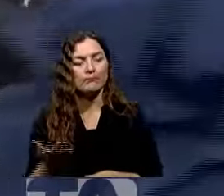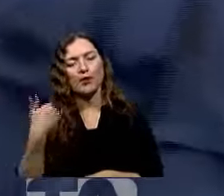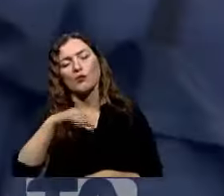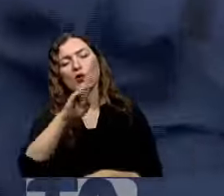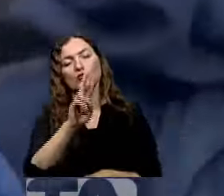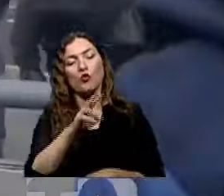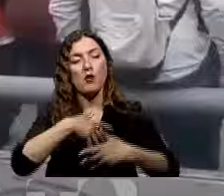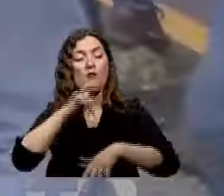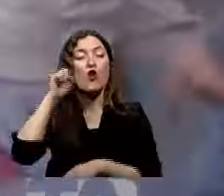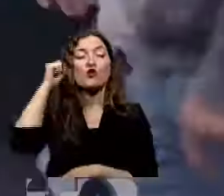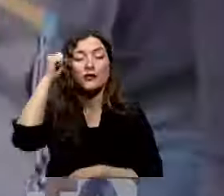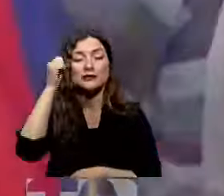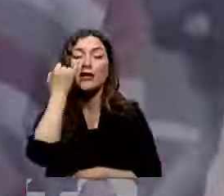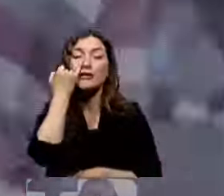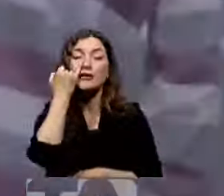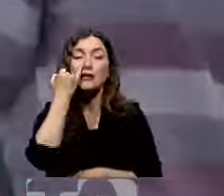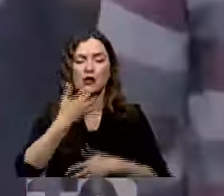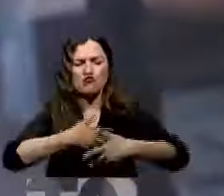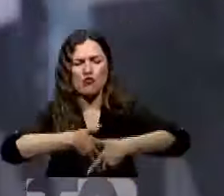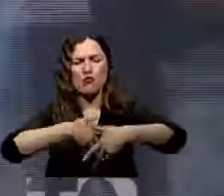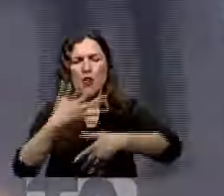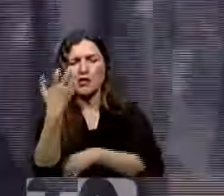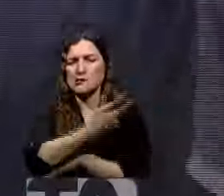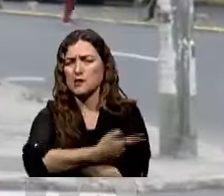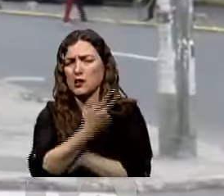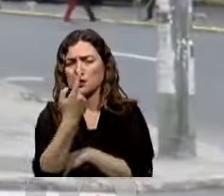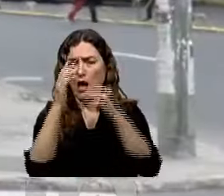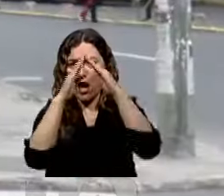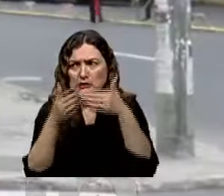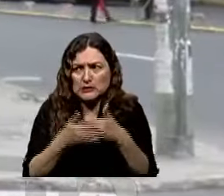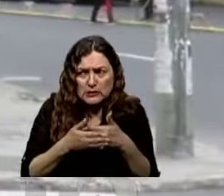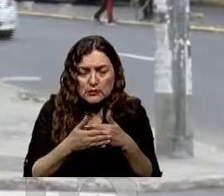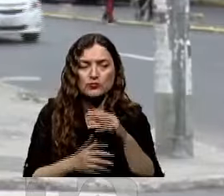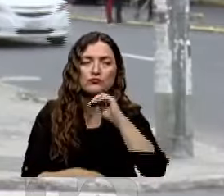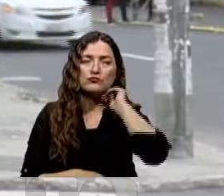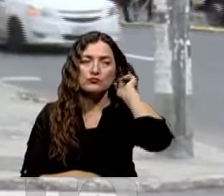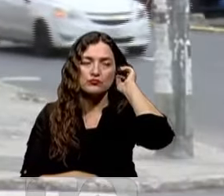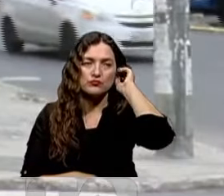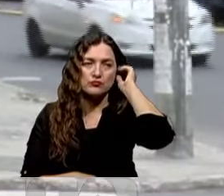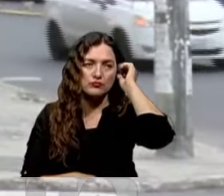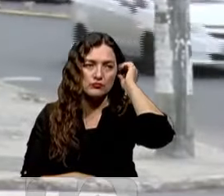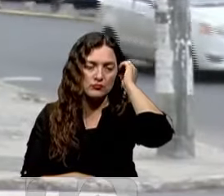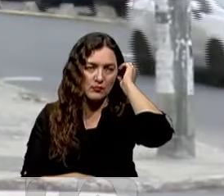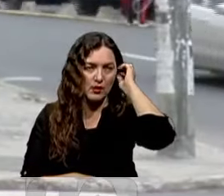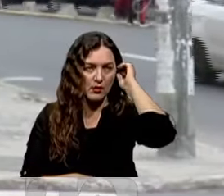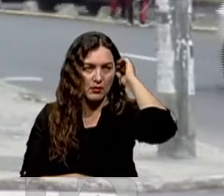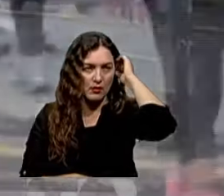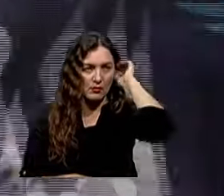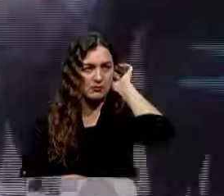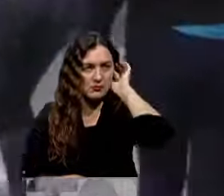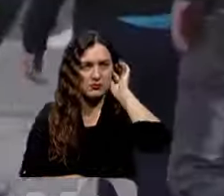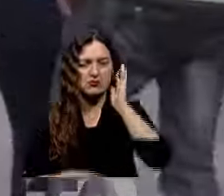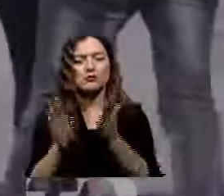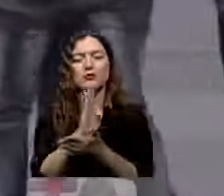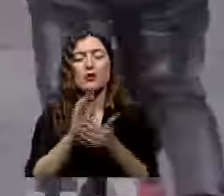dos protestas fuertes que hubo, que pasamos 15 días encerrados y se sufrió mucho, el barrio sufrimos mucho.